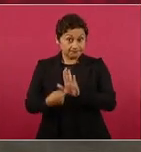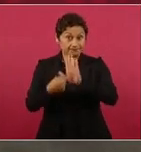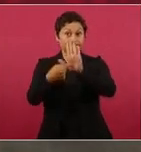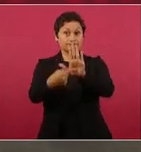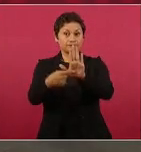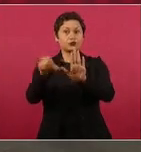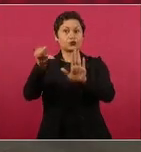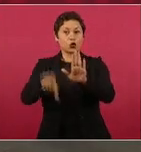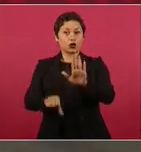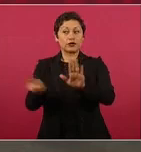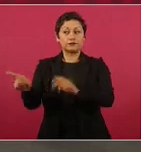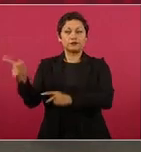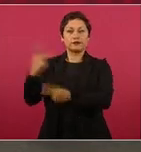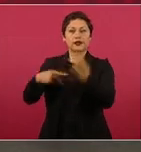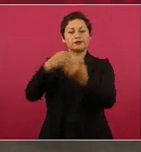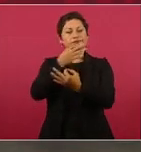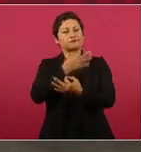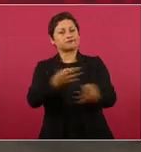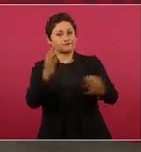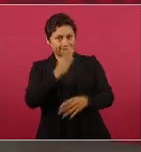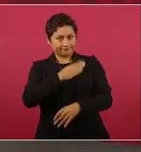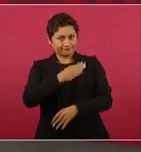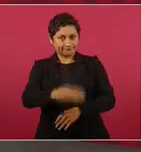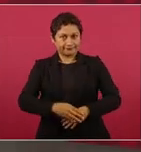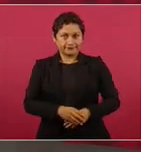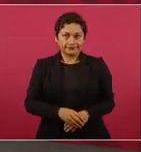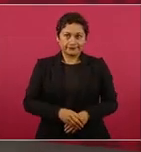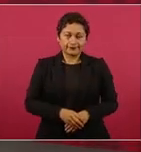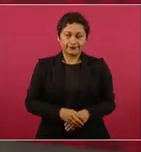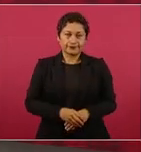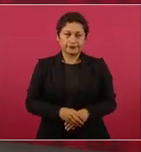buena noticia, aun cuando